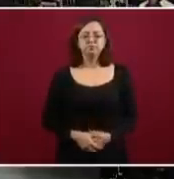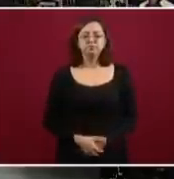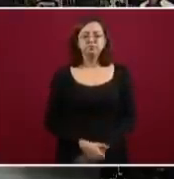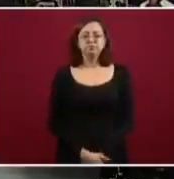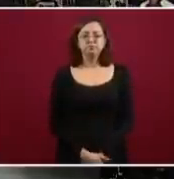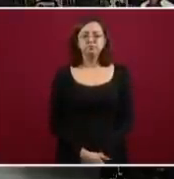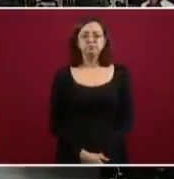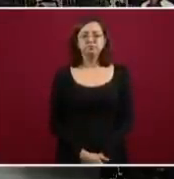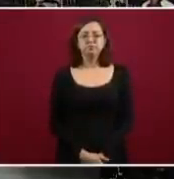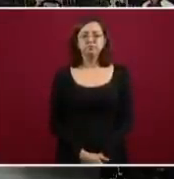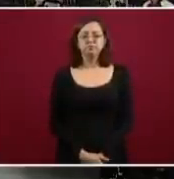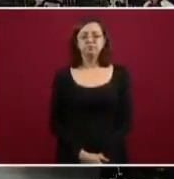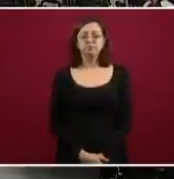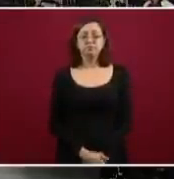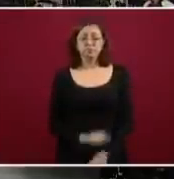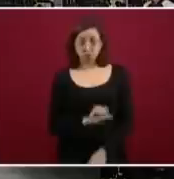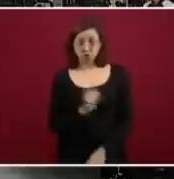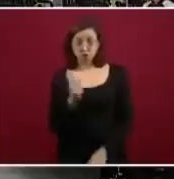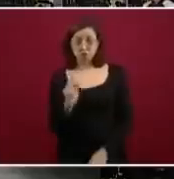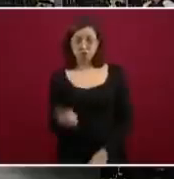tenía es otra